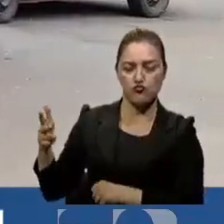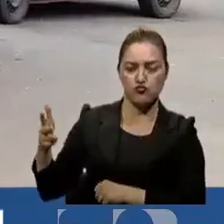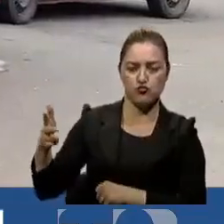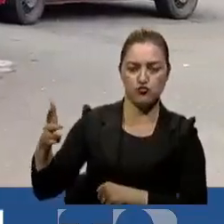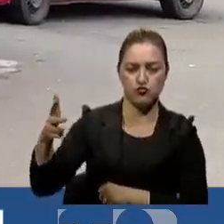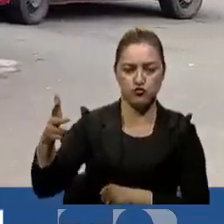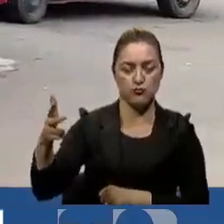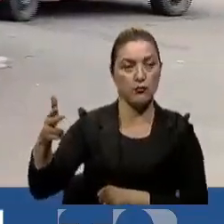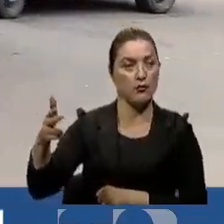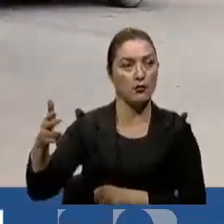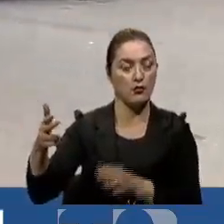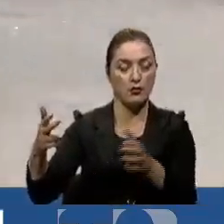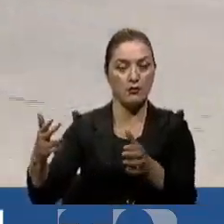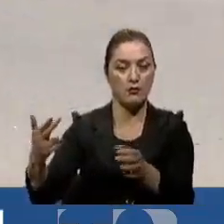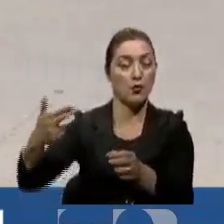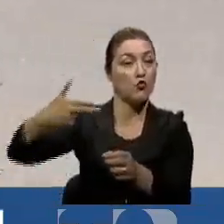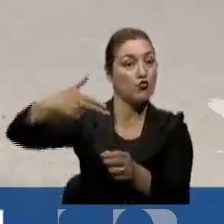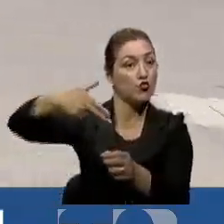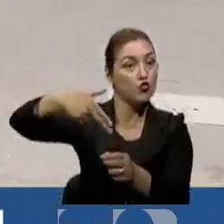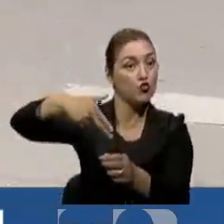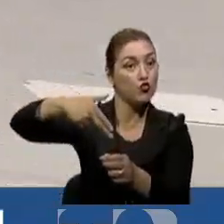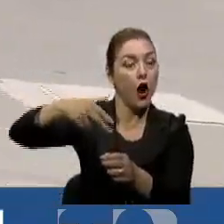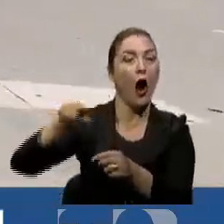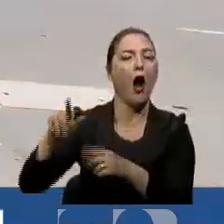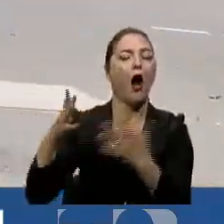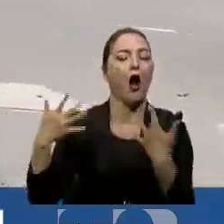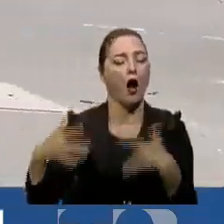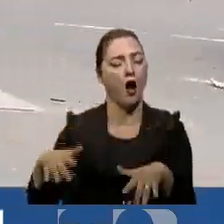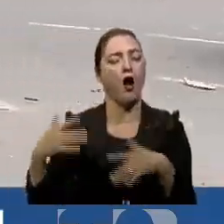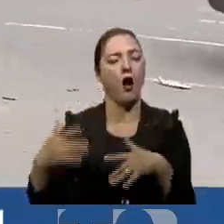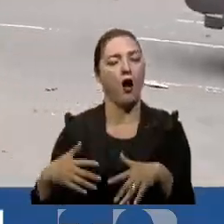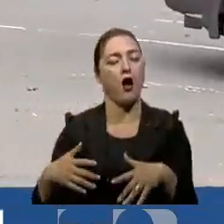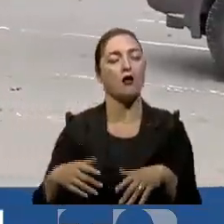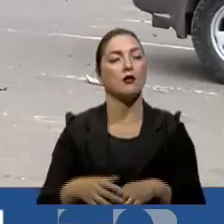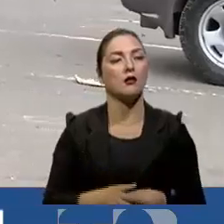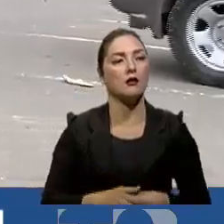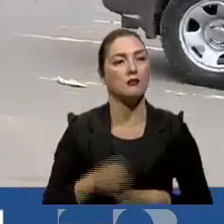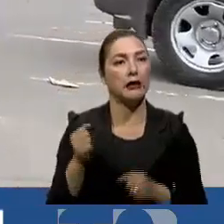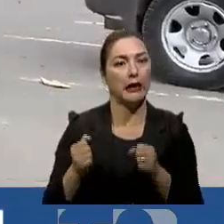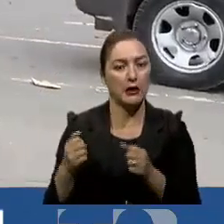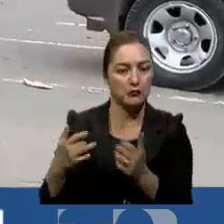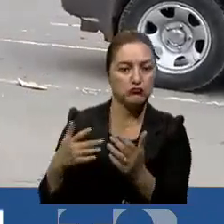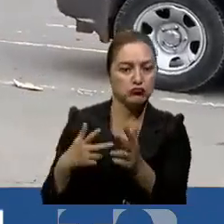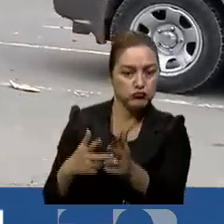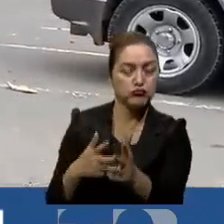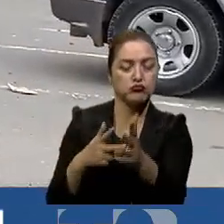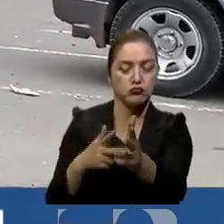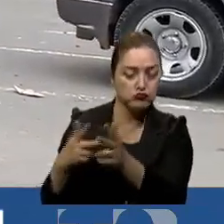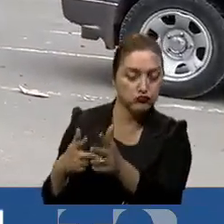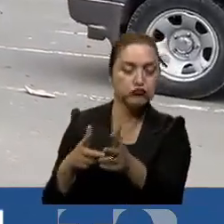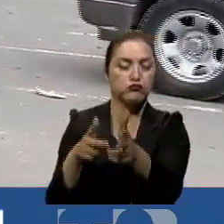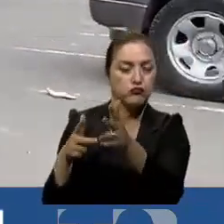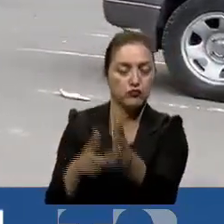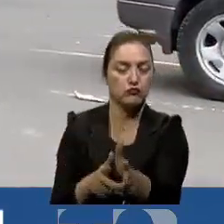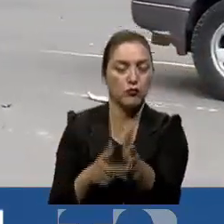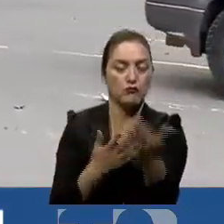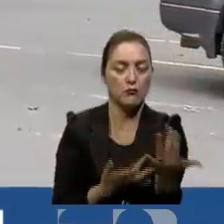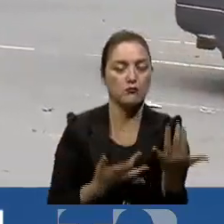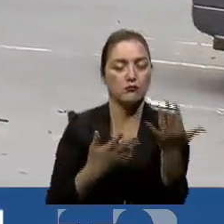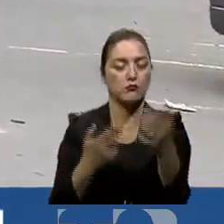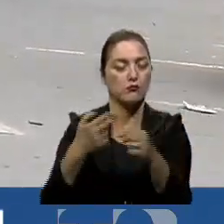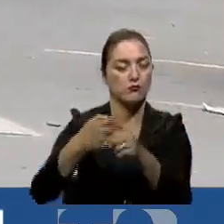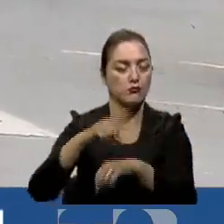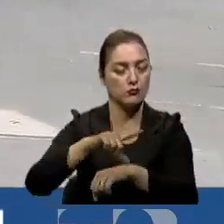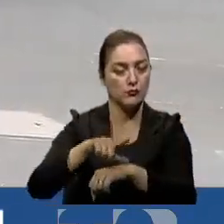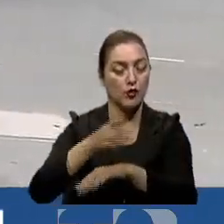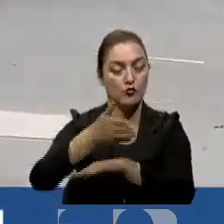por lo que hay una cantidad considerable de vehículos que están llegando para poder abastecerse en los